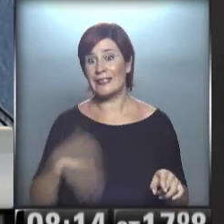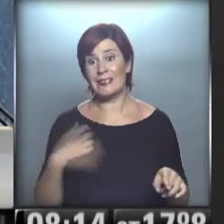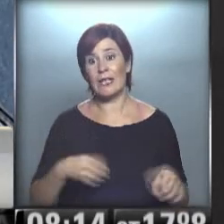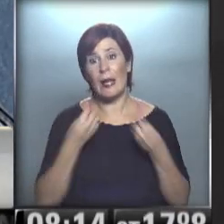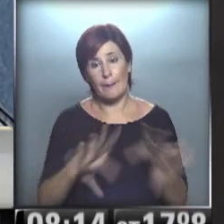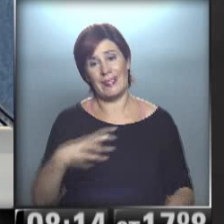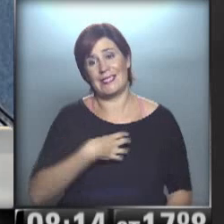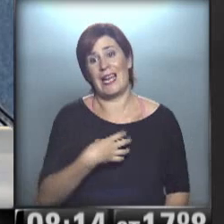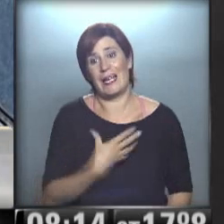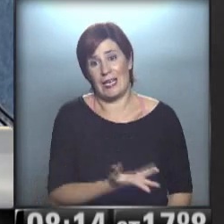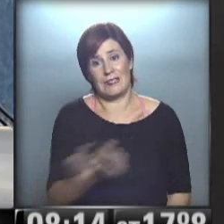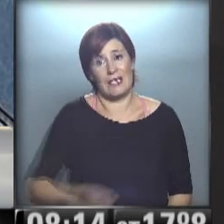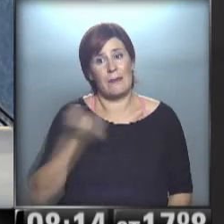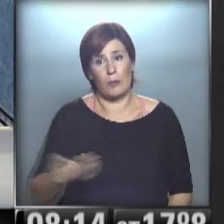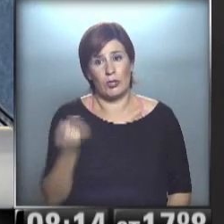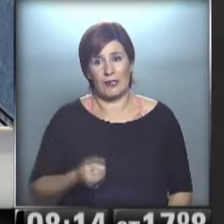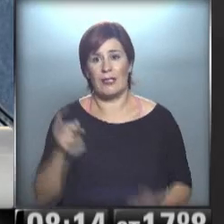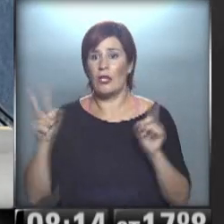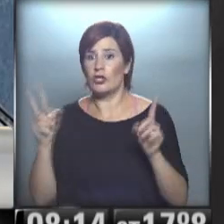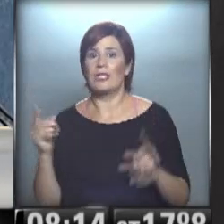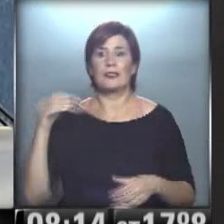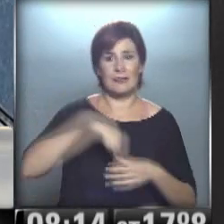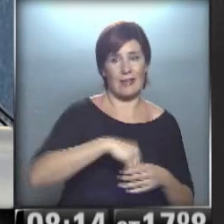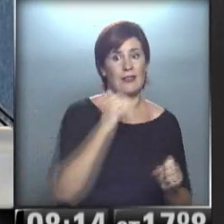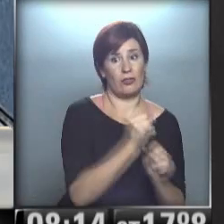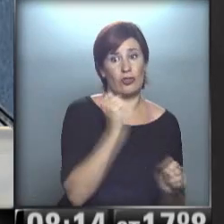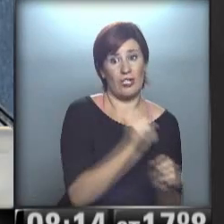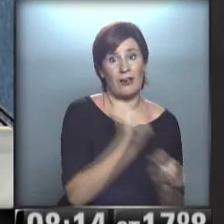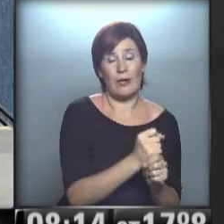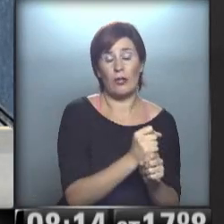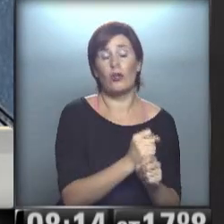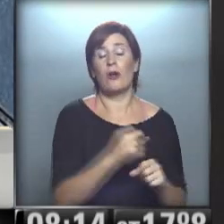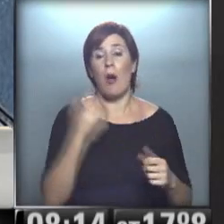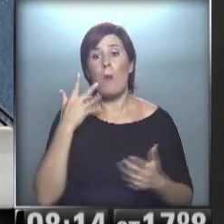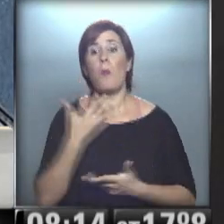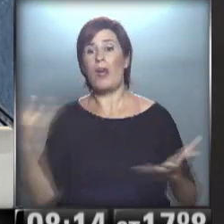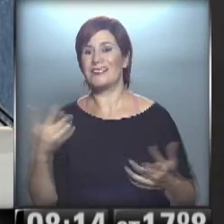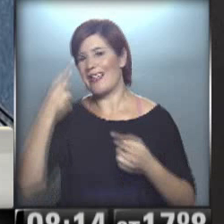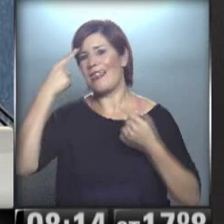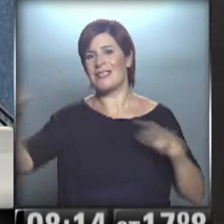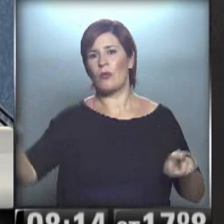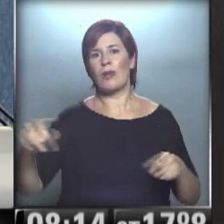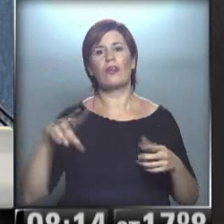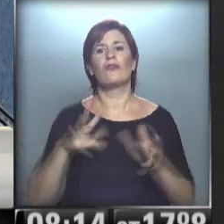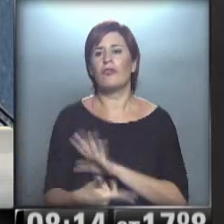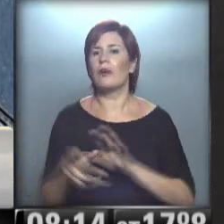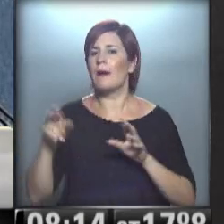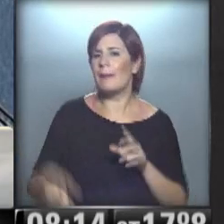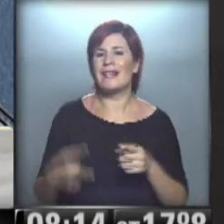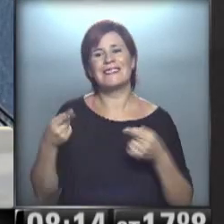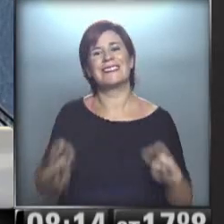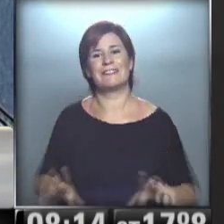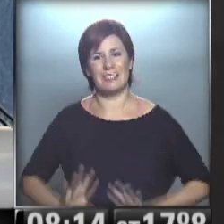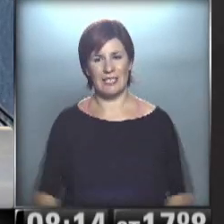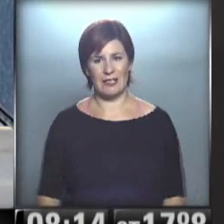tengan clases, que sus trabajadores docentes puedan manifestar sus disidencias, su disconformidad, pero